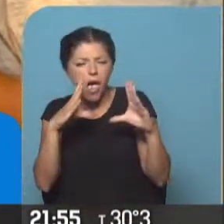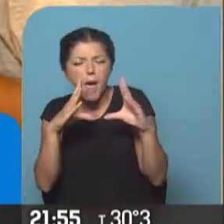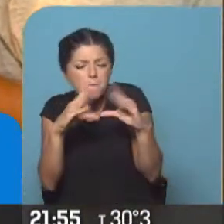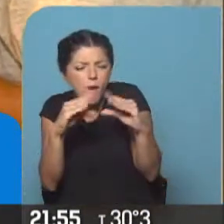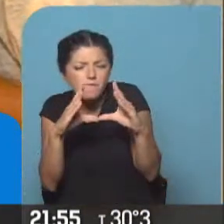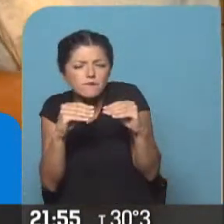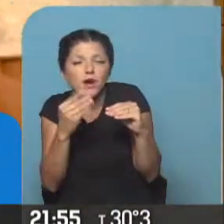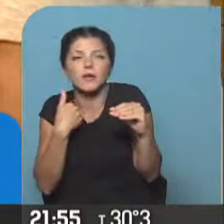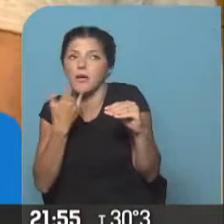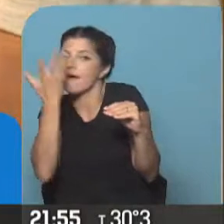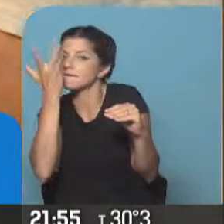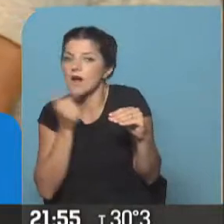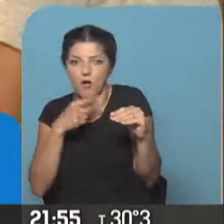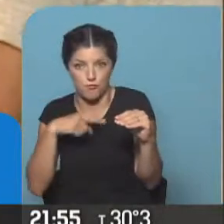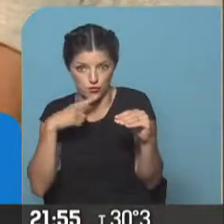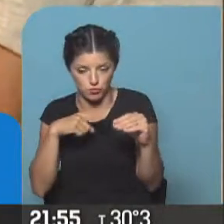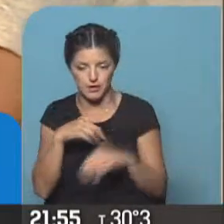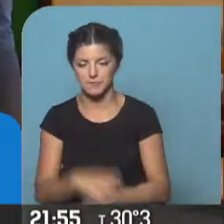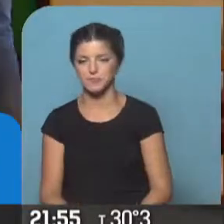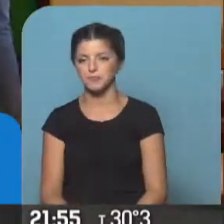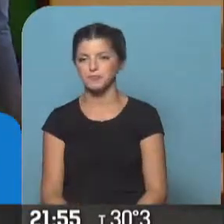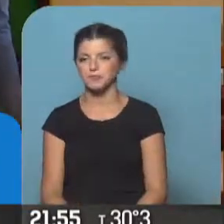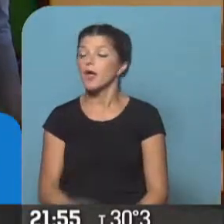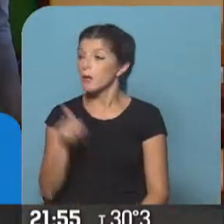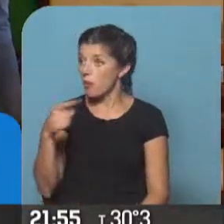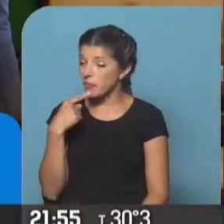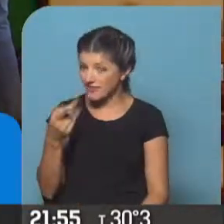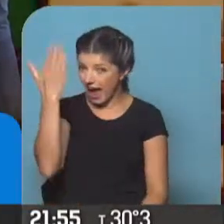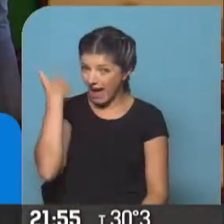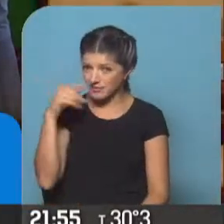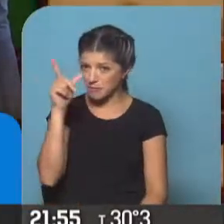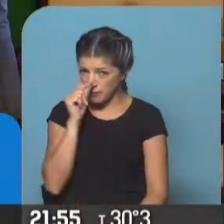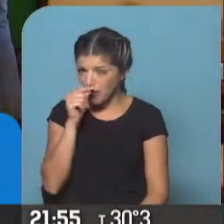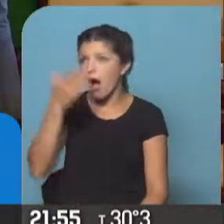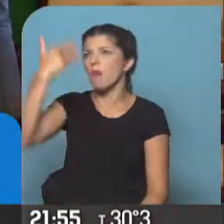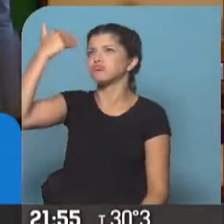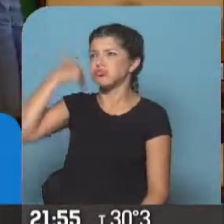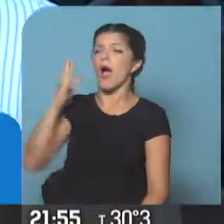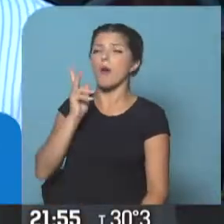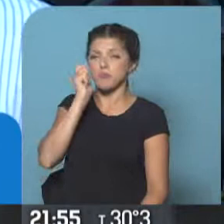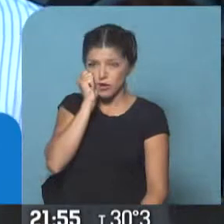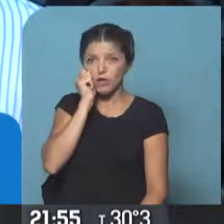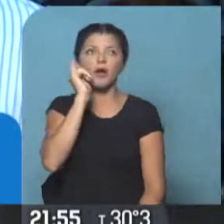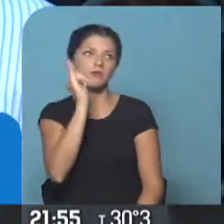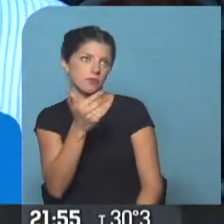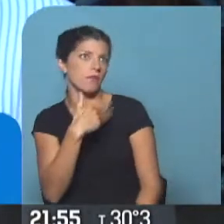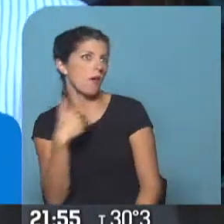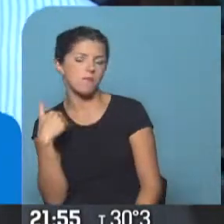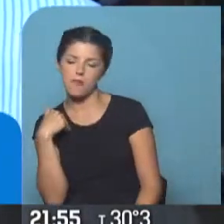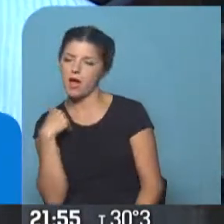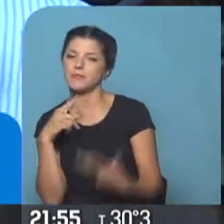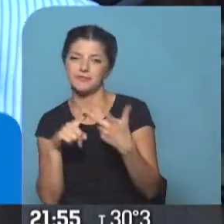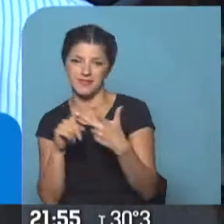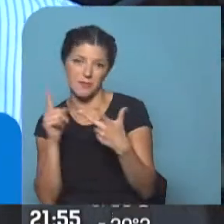gusta la fruta. Usted me contaba que tiene una tradición en la familia, que venía su padre, que venía su abuelo. Mi abuelo, mi mamá, que aún